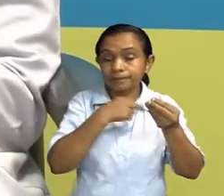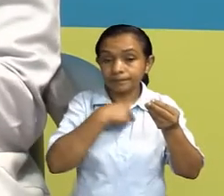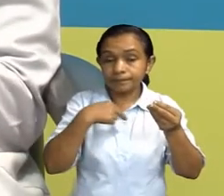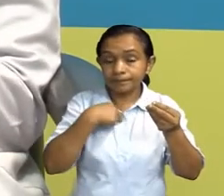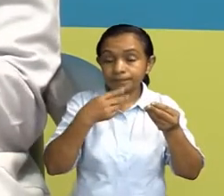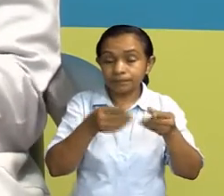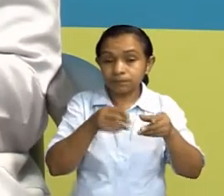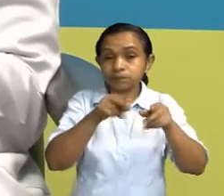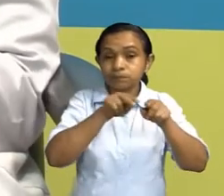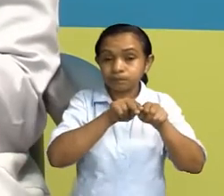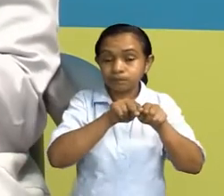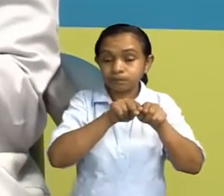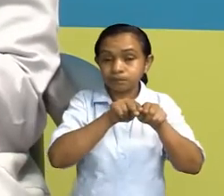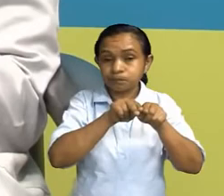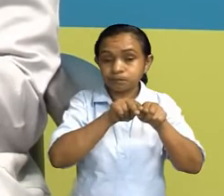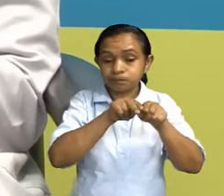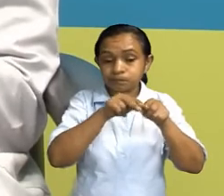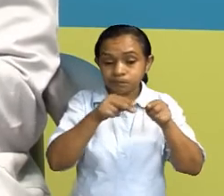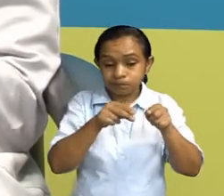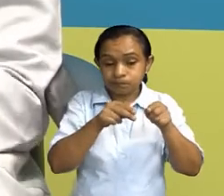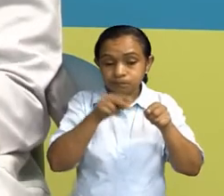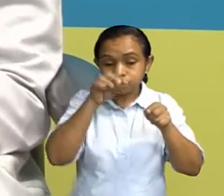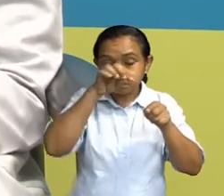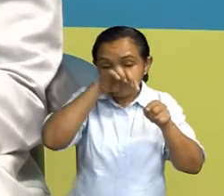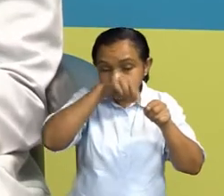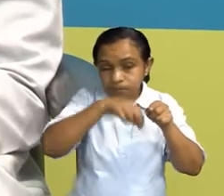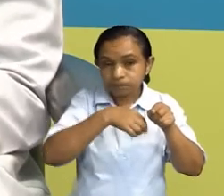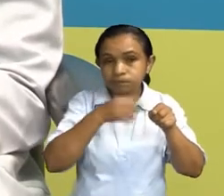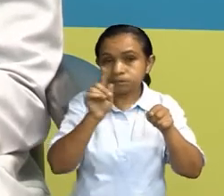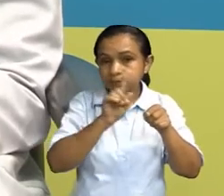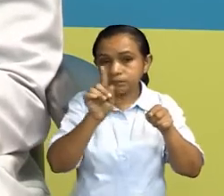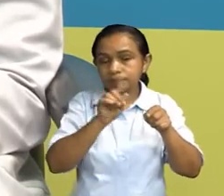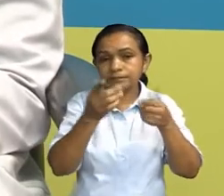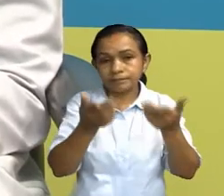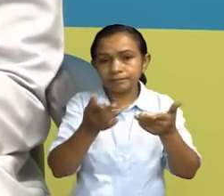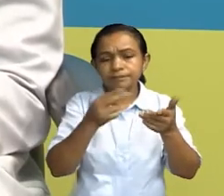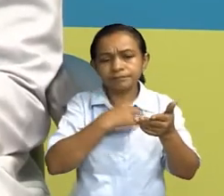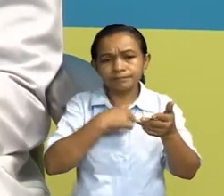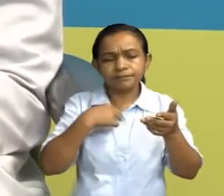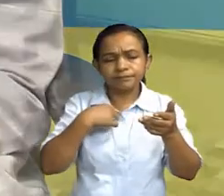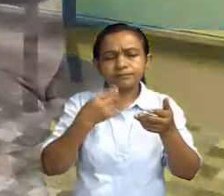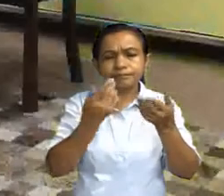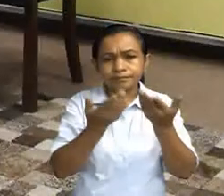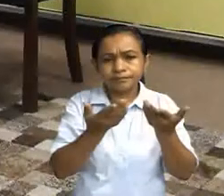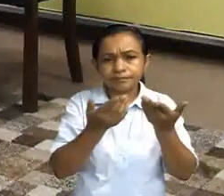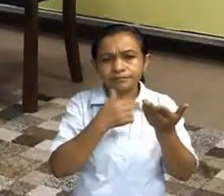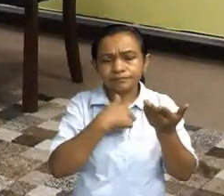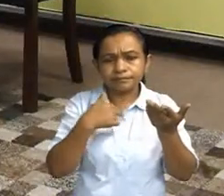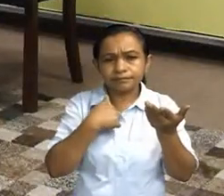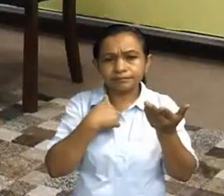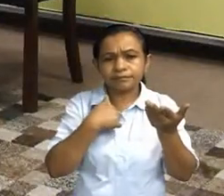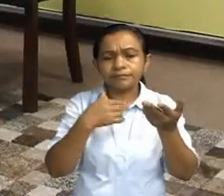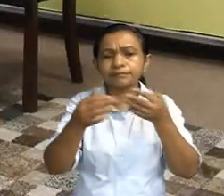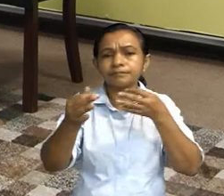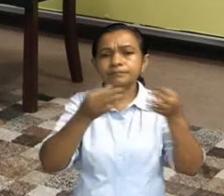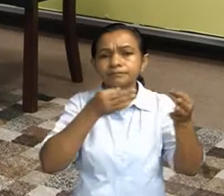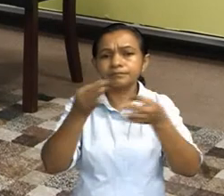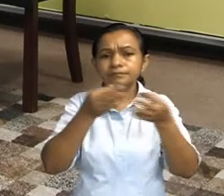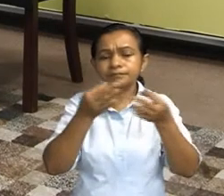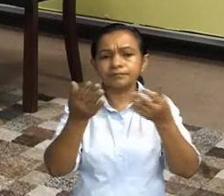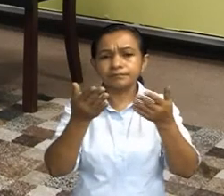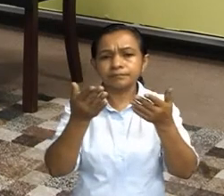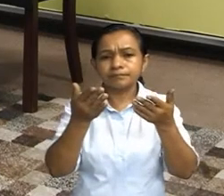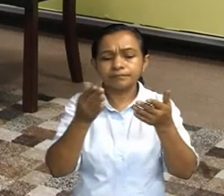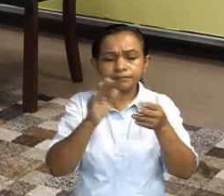impide es la entrada al introito vaginal y pues tiene resolución. Eso, el abordaje se hace de la